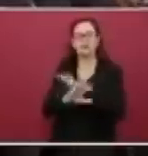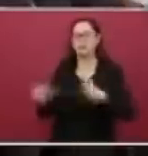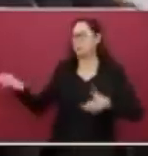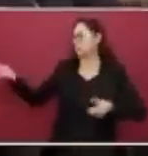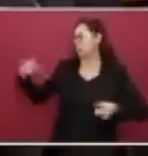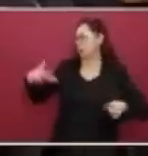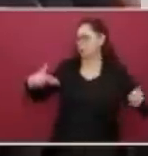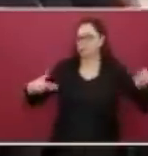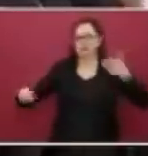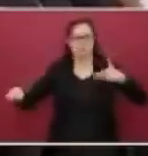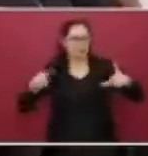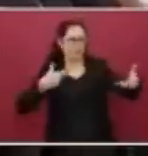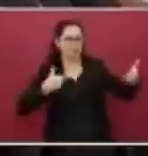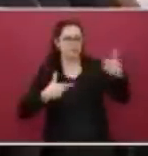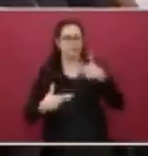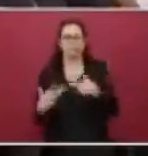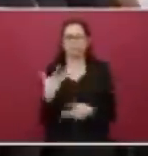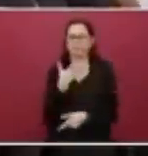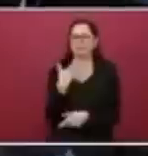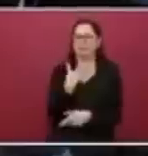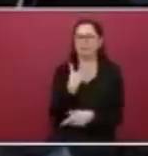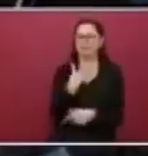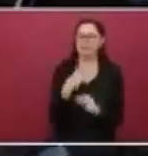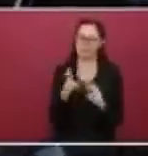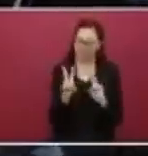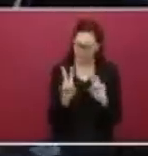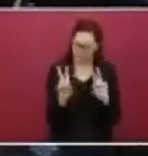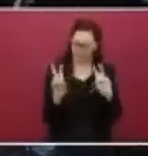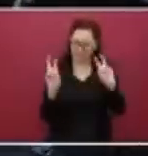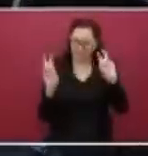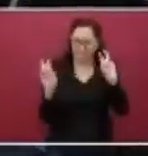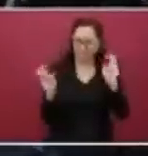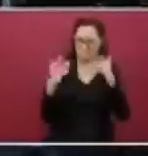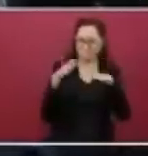lados sobre eso